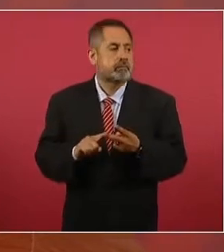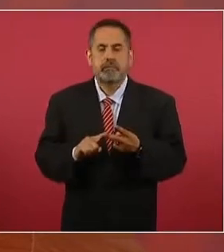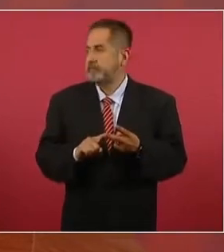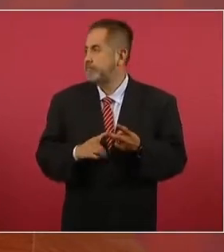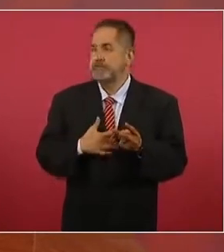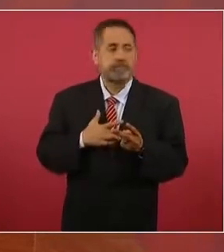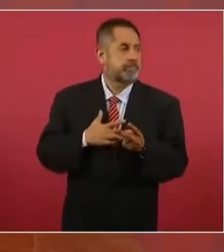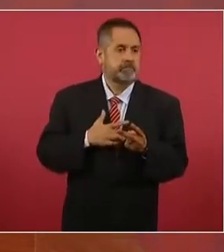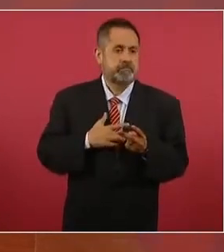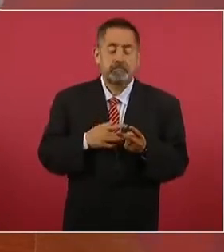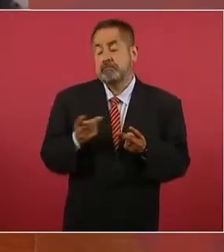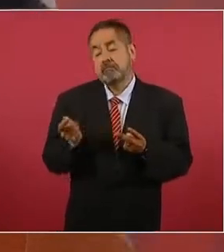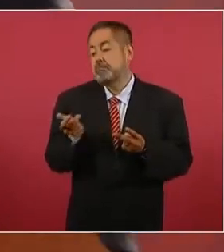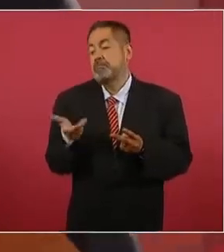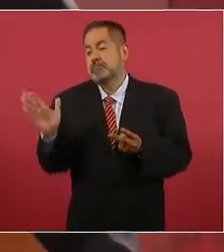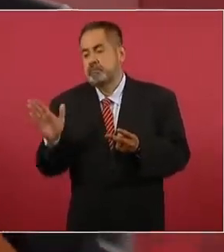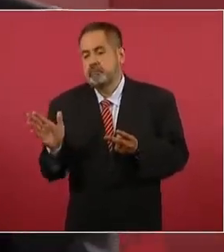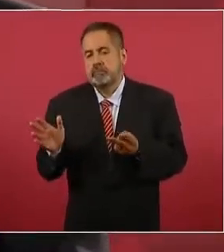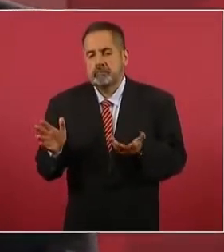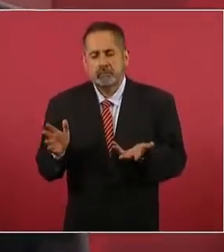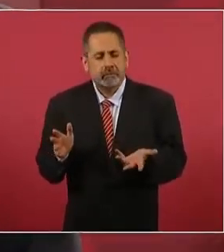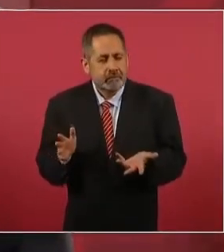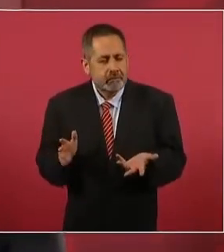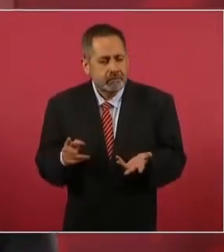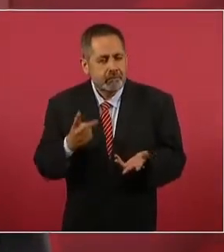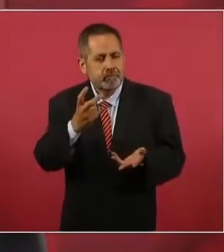cuando se les dé la gana,